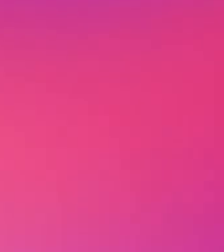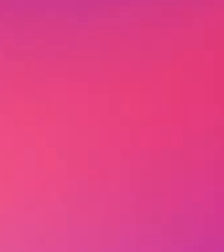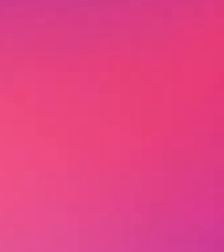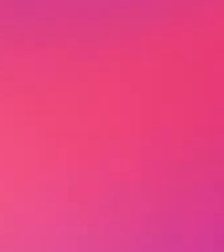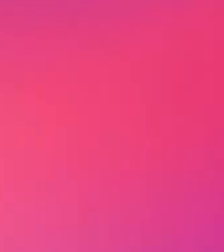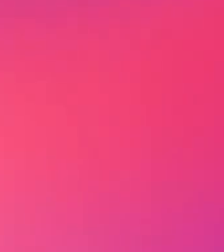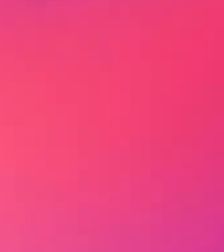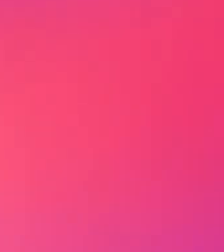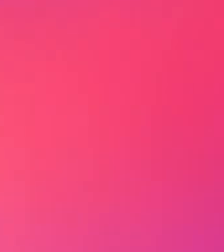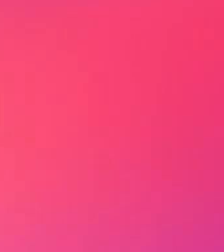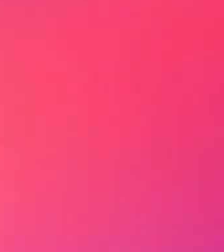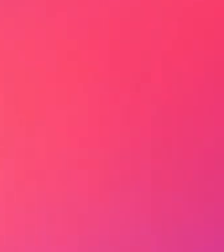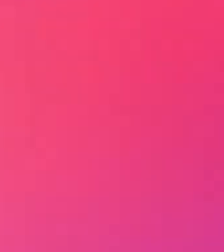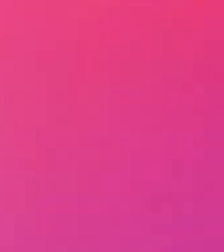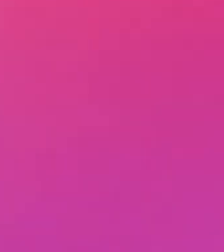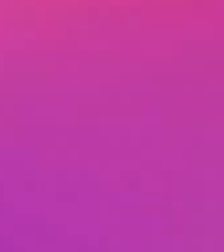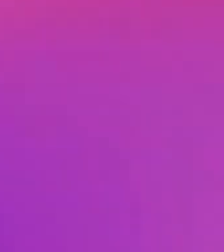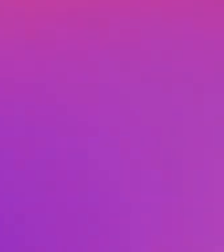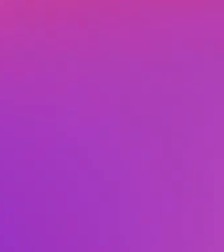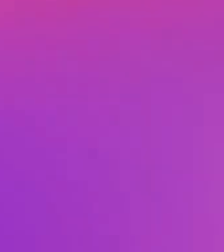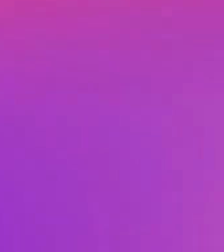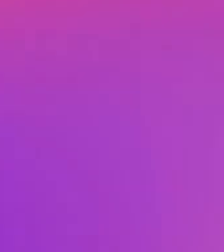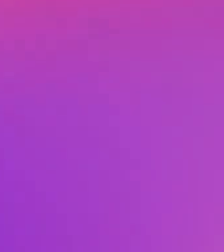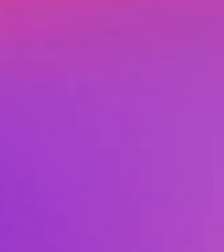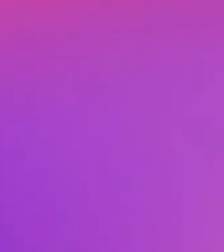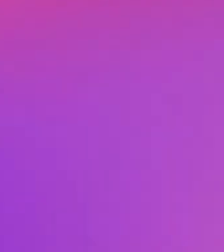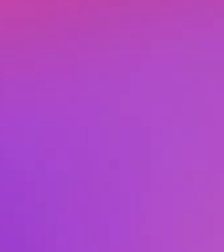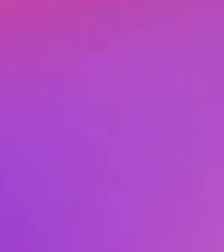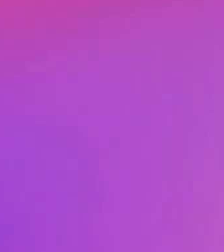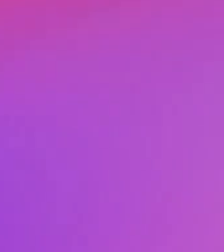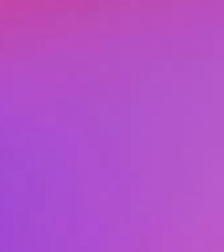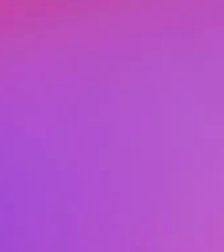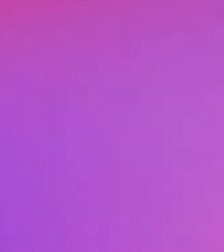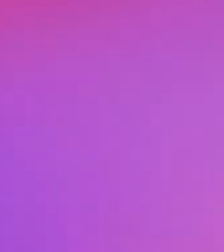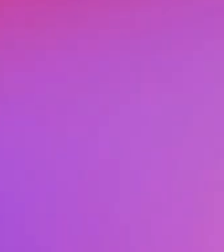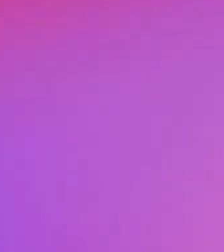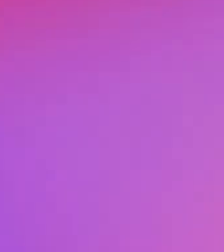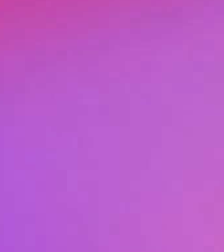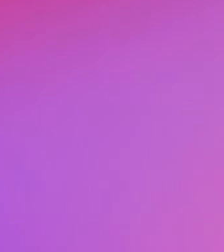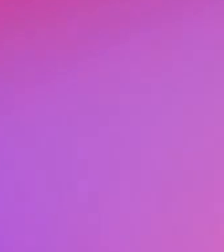conalitec.cep.gob.mx. Y recuerda que también cuentas con el sitio